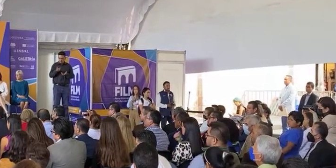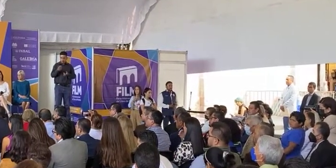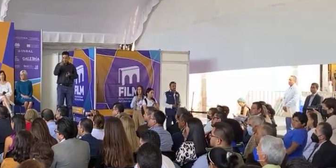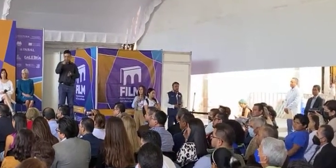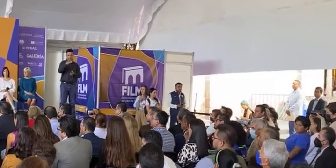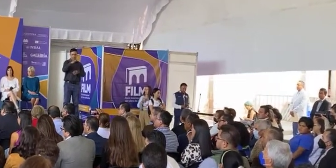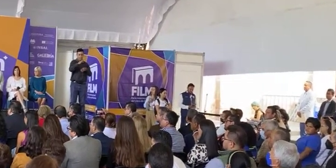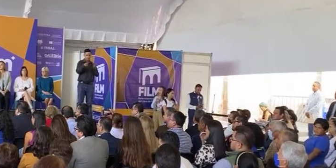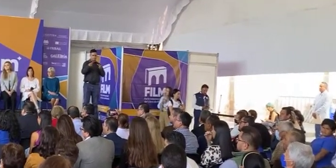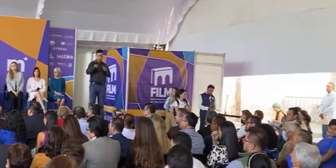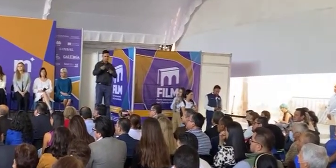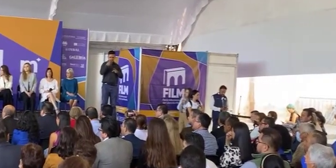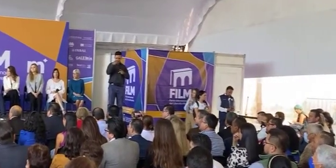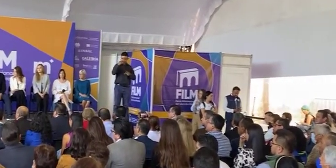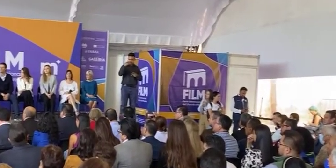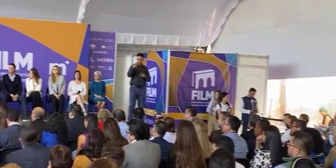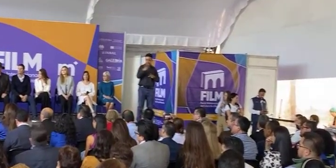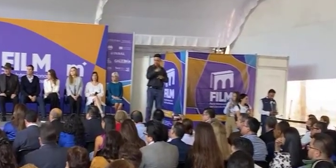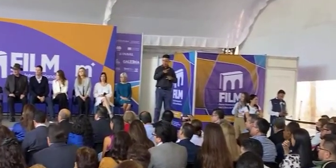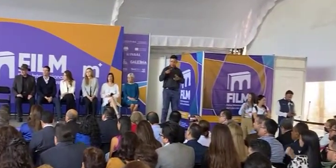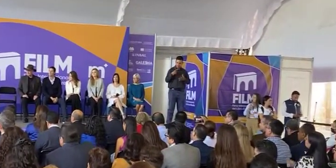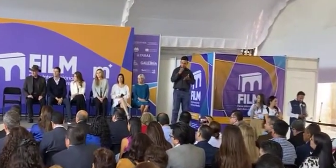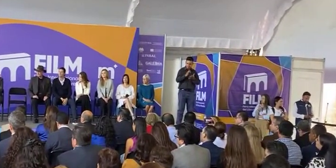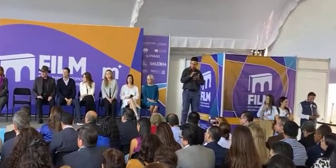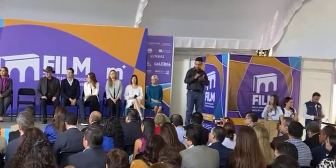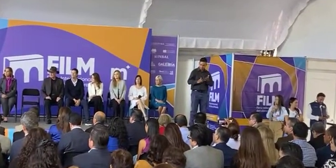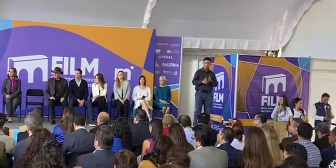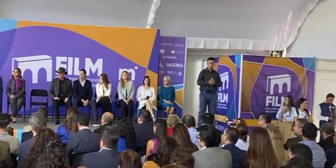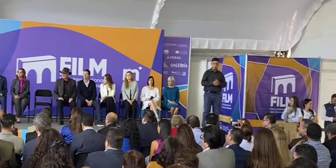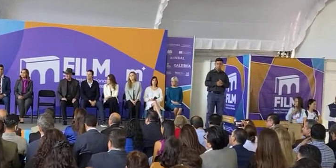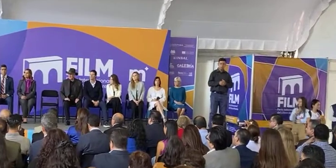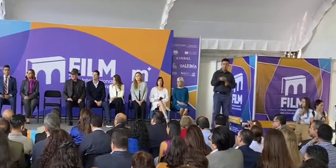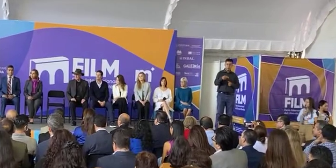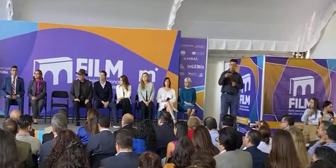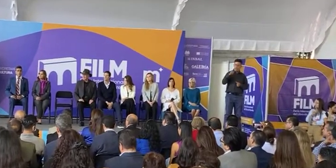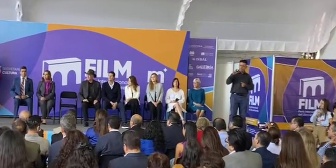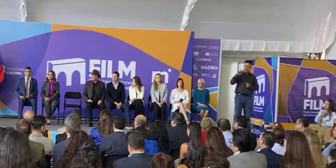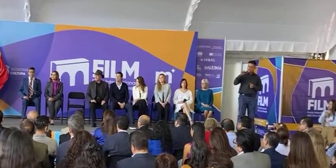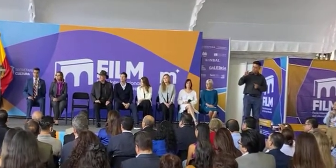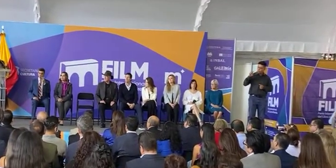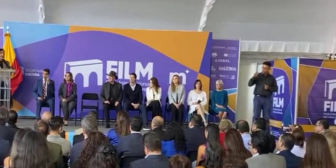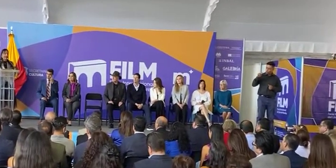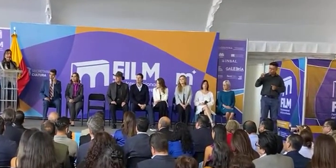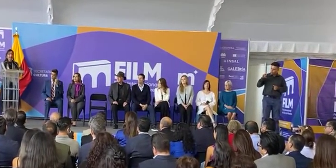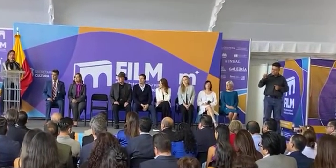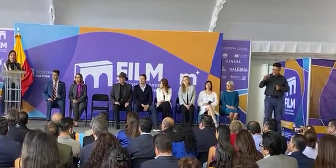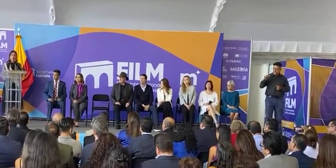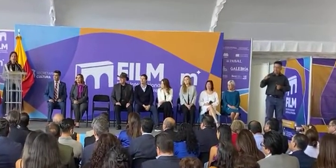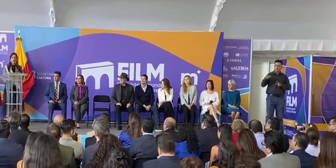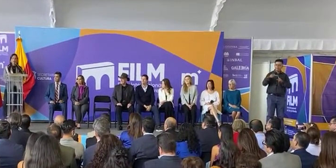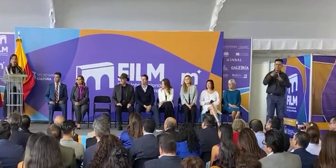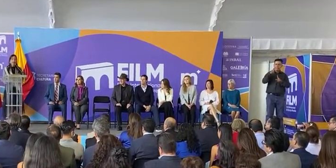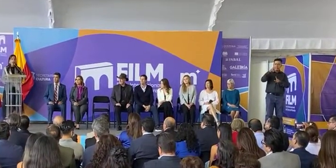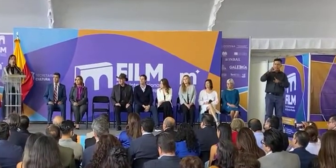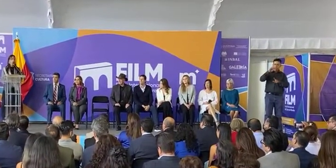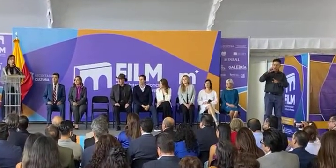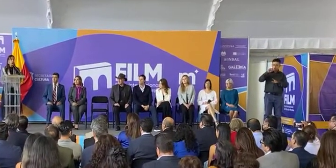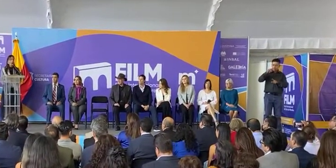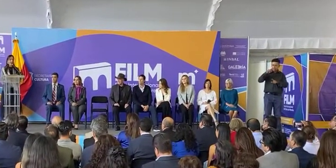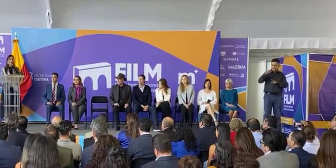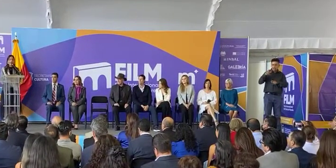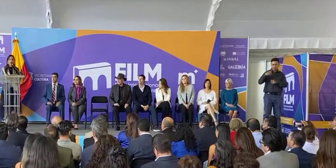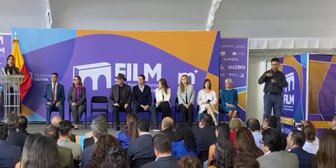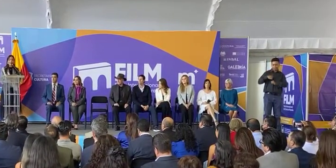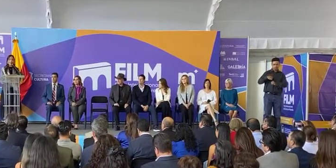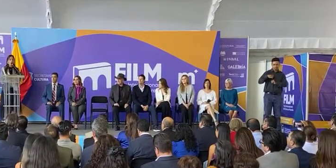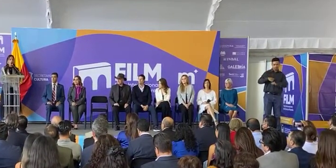que el mexicano y mexicana debería leer, desde Elena Poniatowska hasta Carlos Monsiváis,